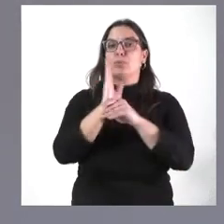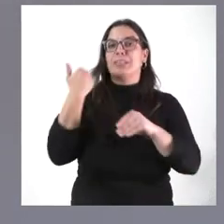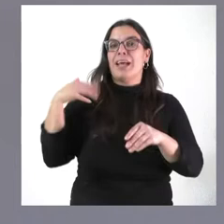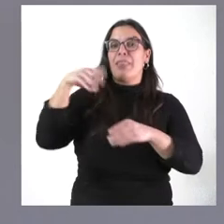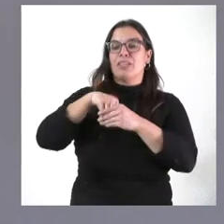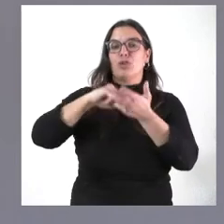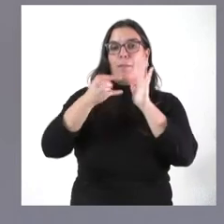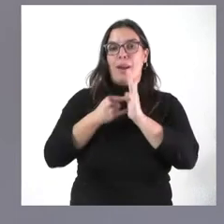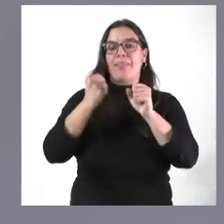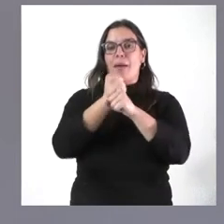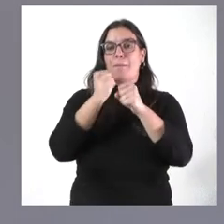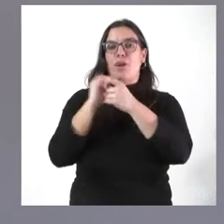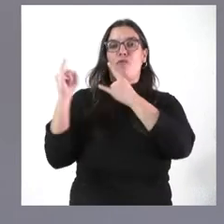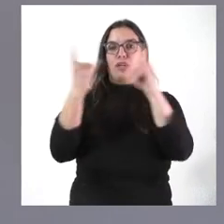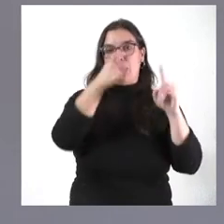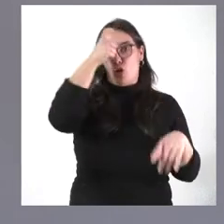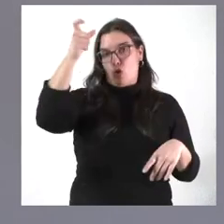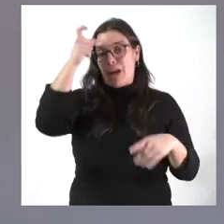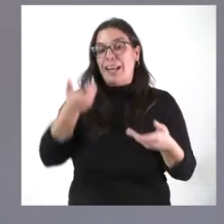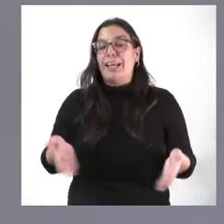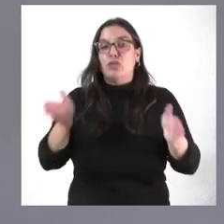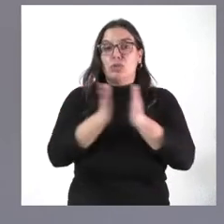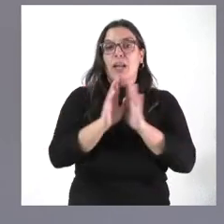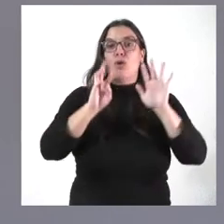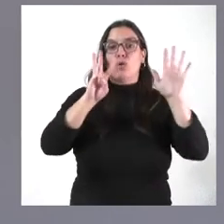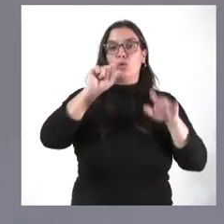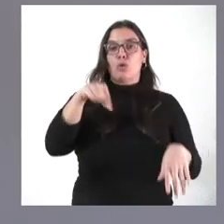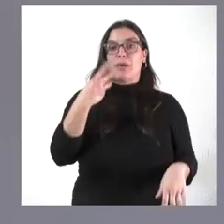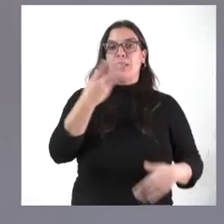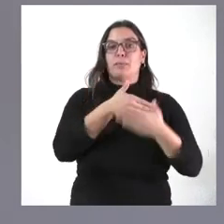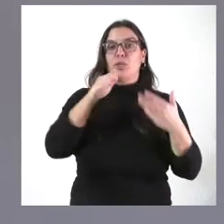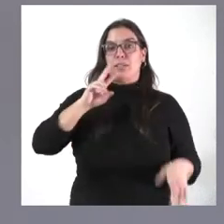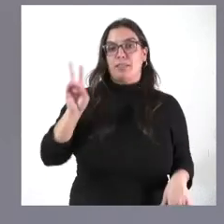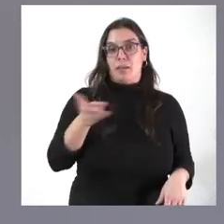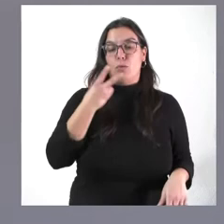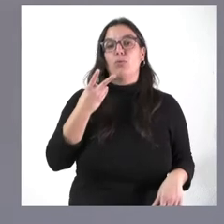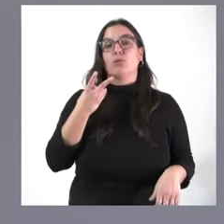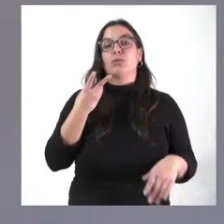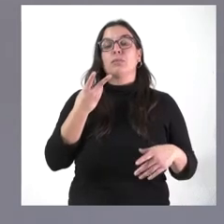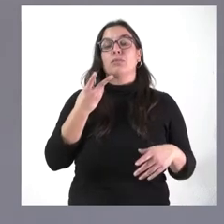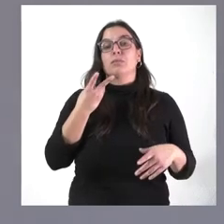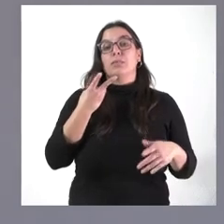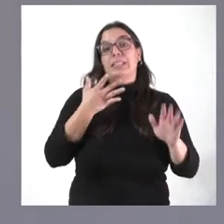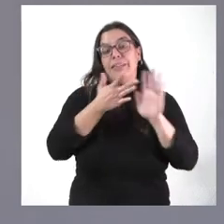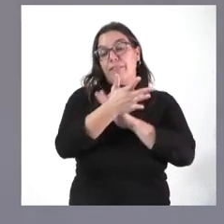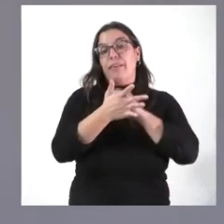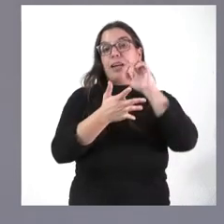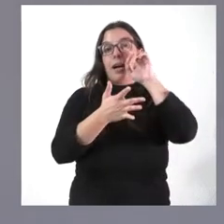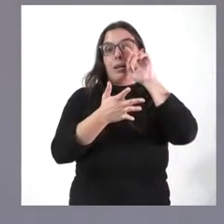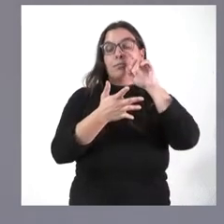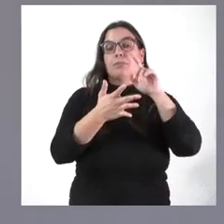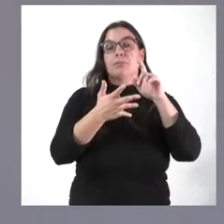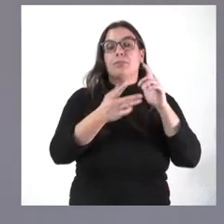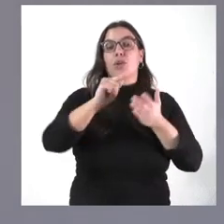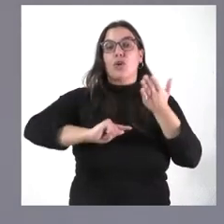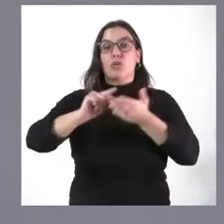de empleo forestal local total hacemos 8,3 millones de euros que en su conjunto va a suponer disponer de